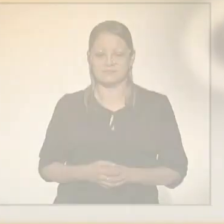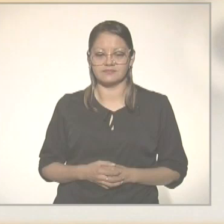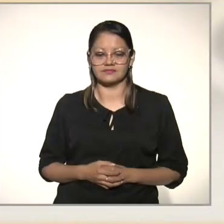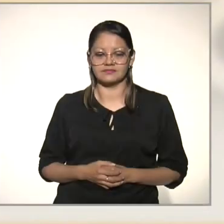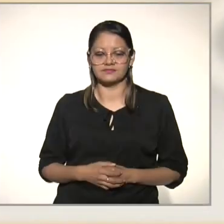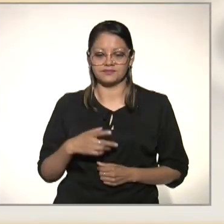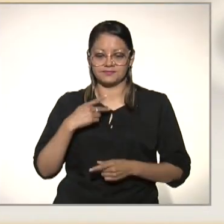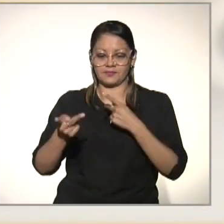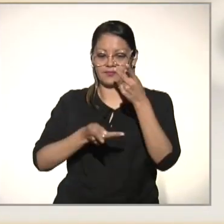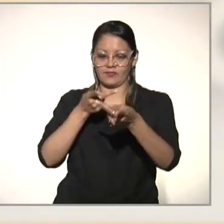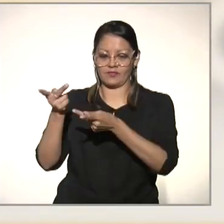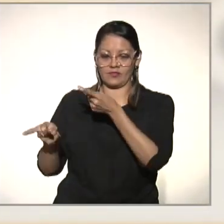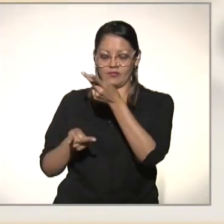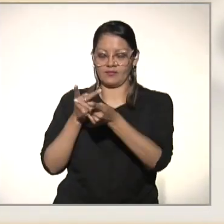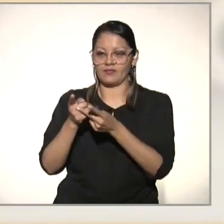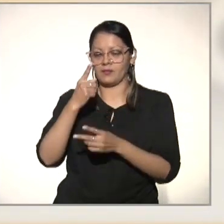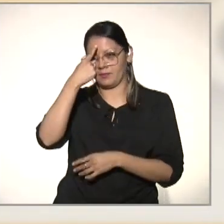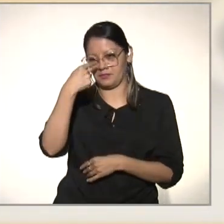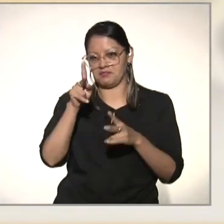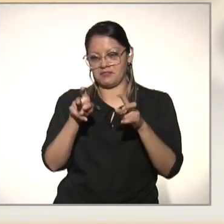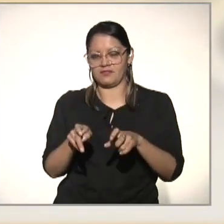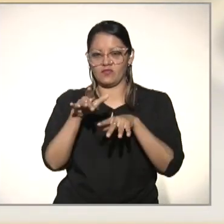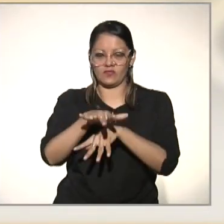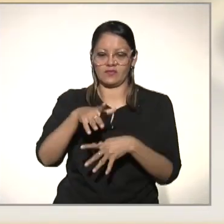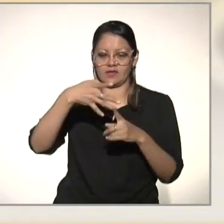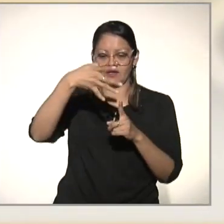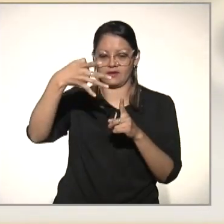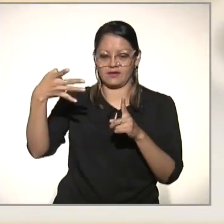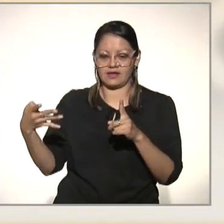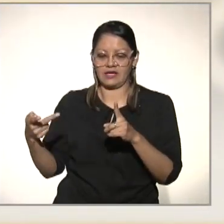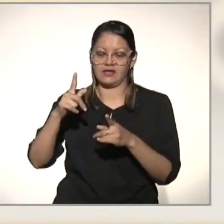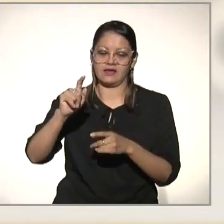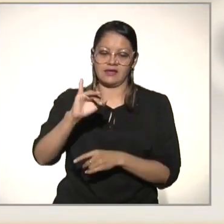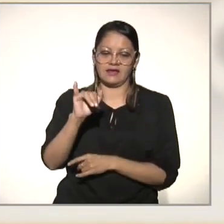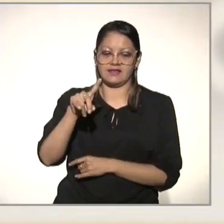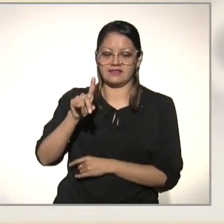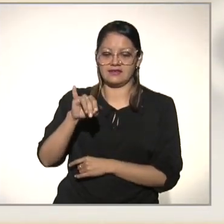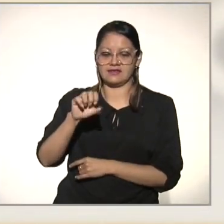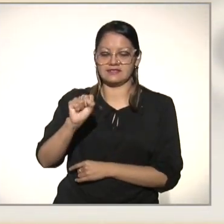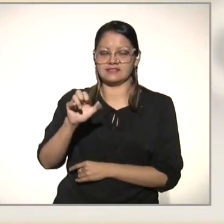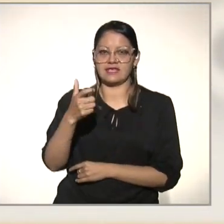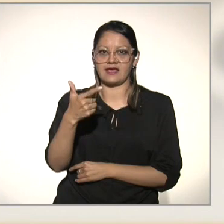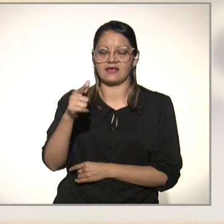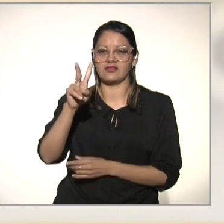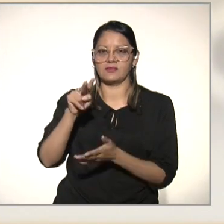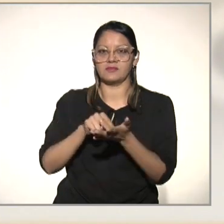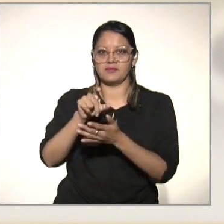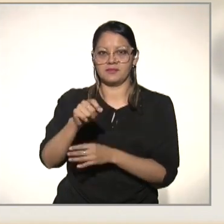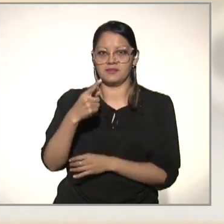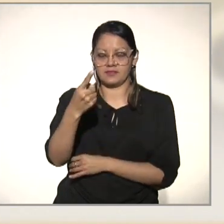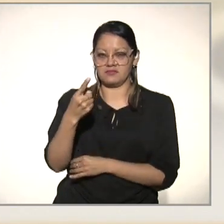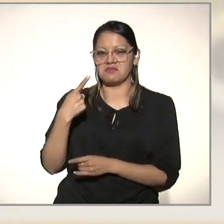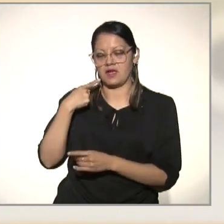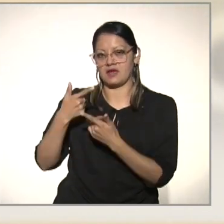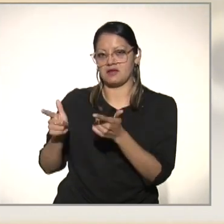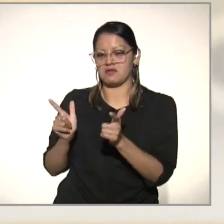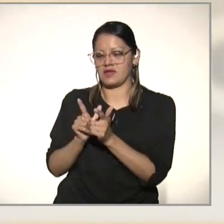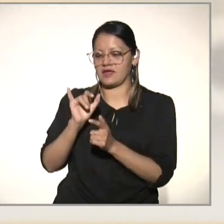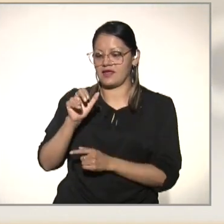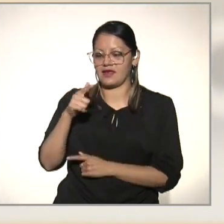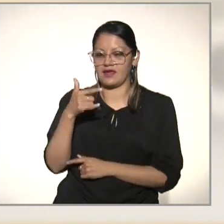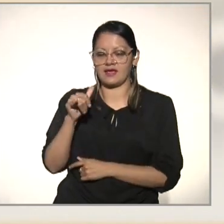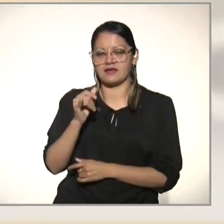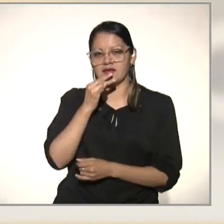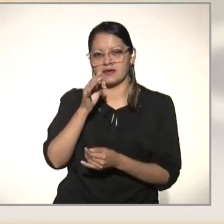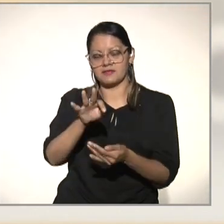La encuesta nacional sobre diversidad sexual y de género en DISEG 2021 del INEGI muestra que alrededor de